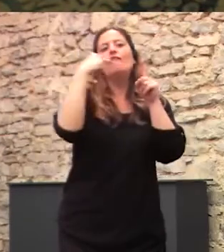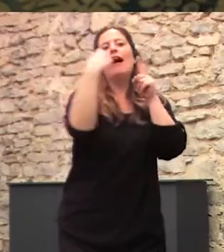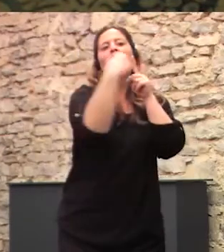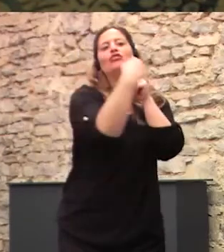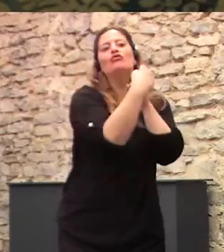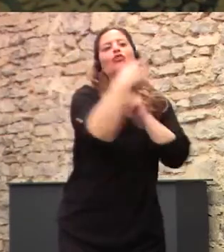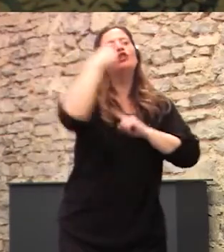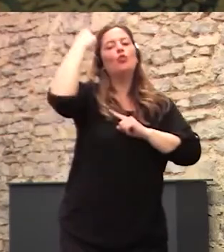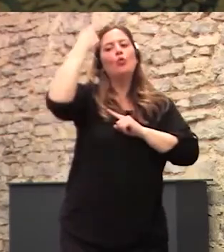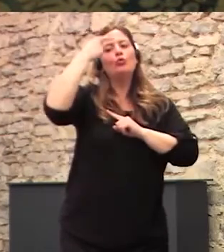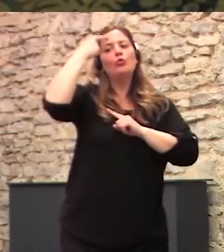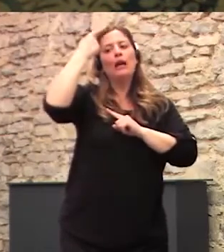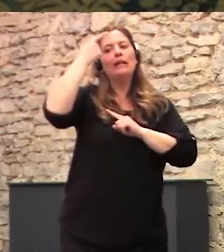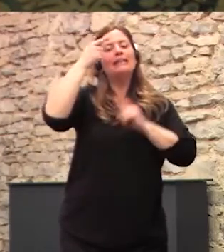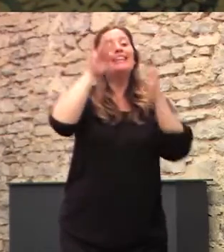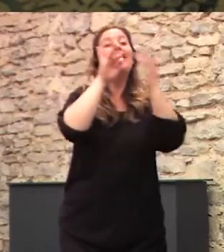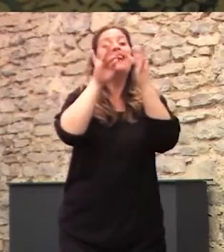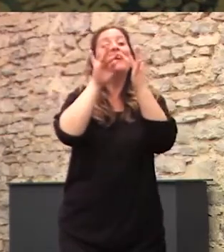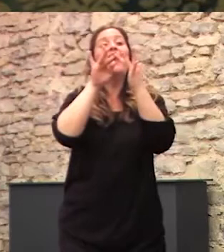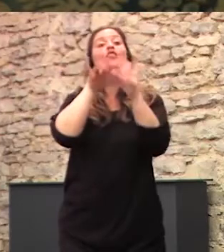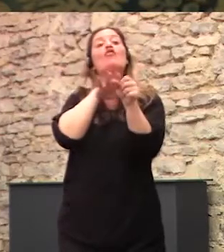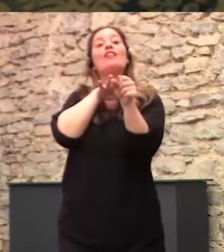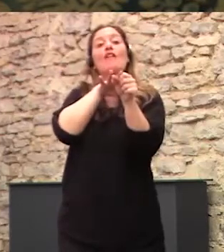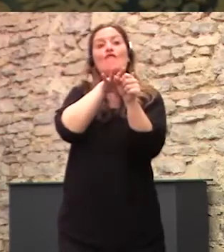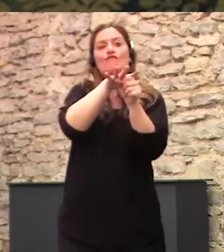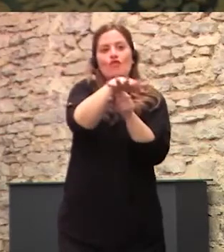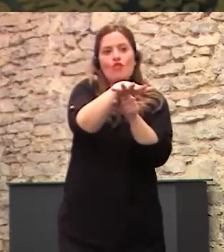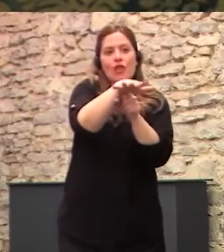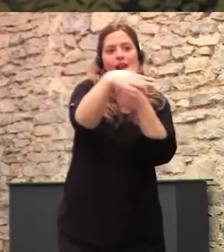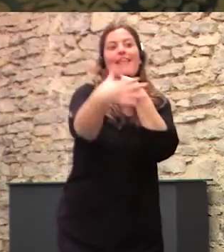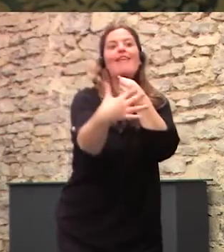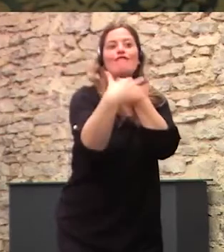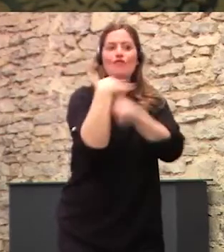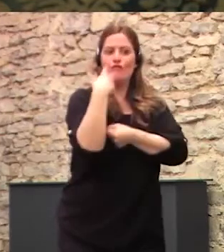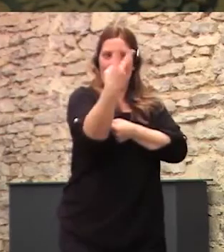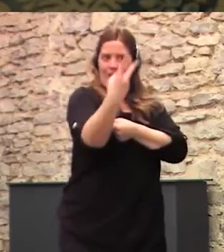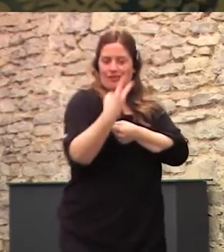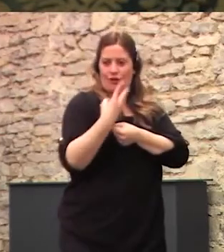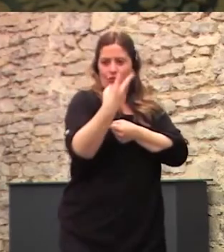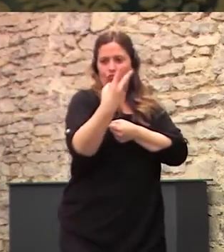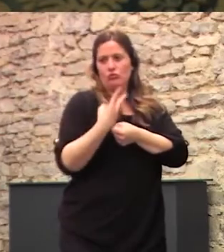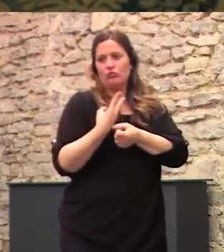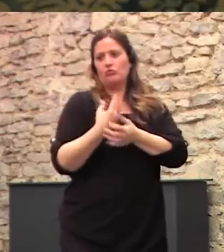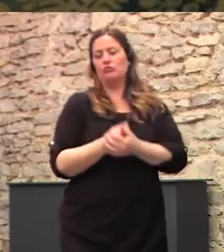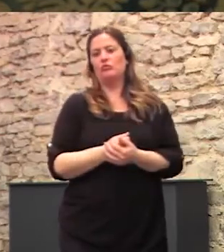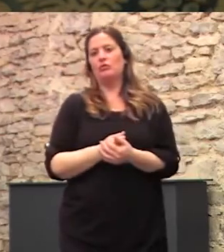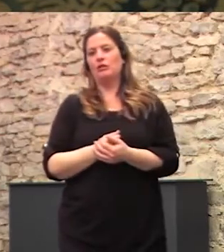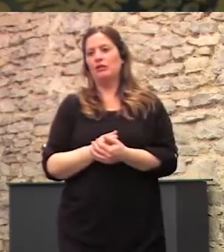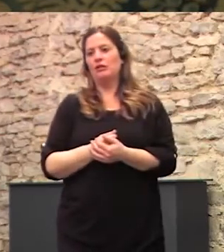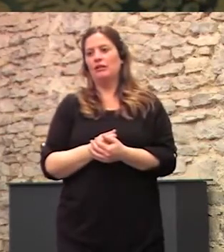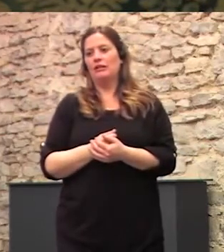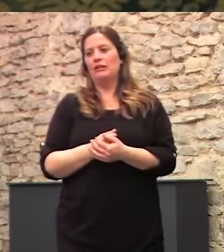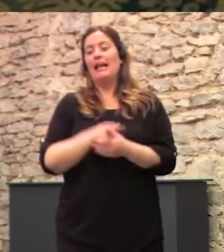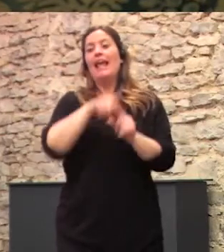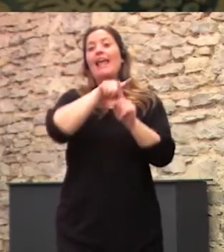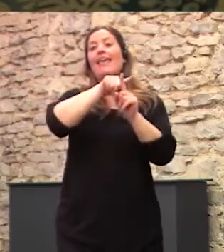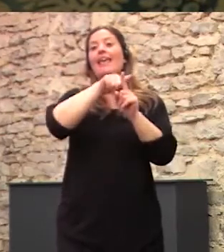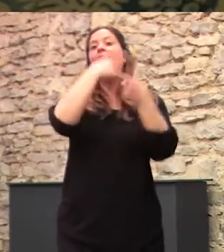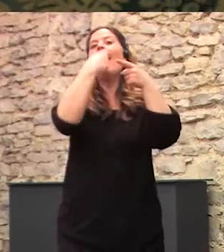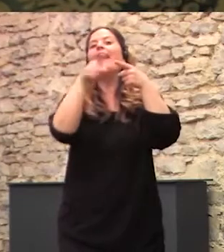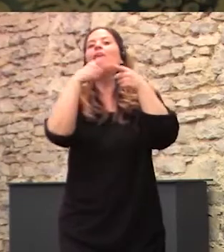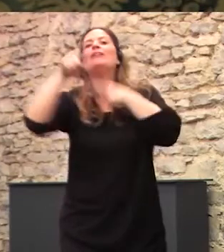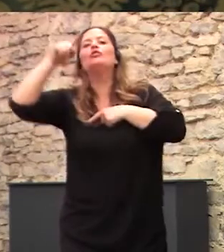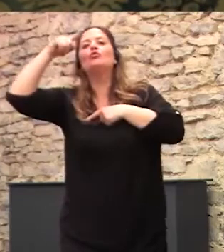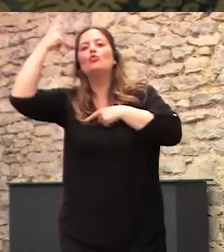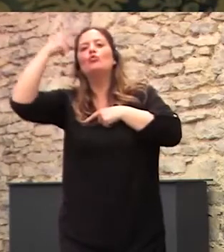inciden en la relación entre nosotras dos o nosotros dos, ¿vale? Elementos culturales no